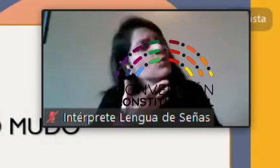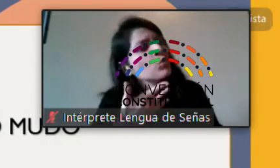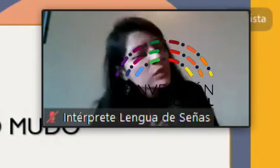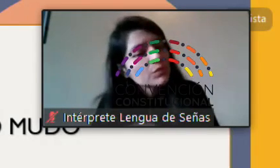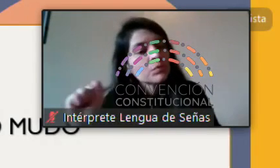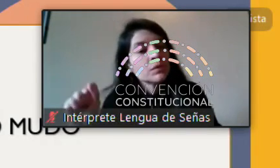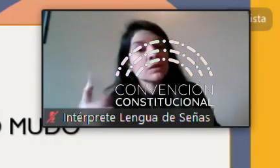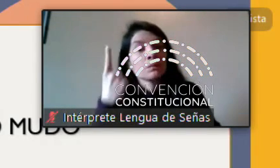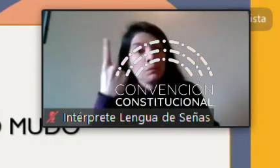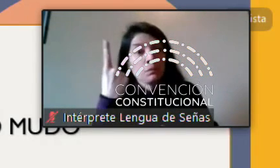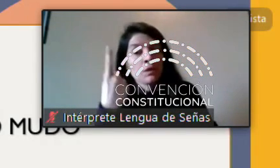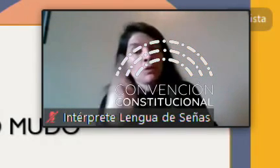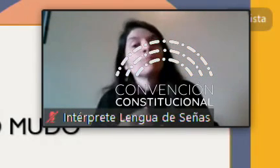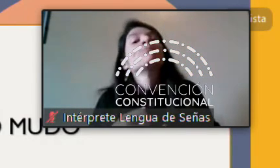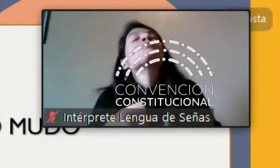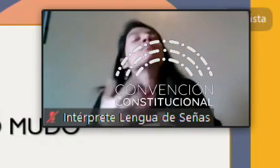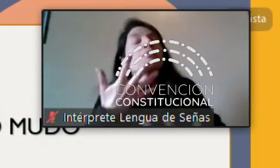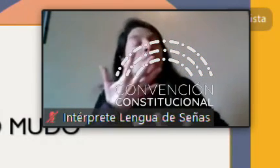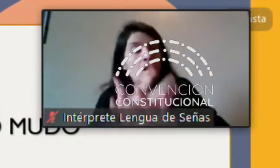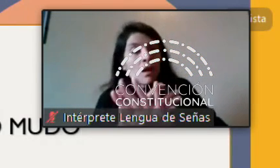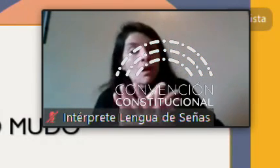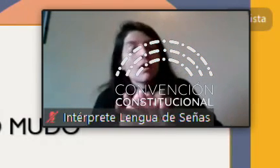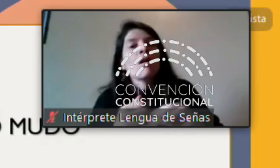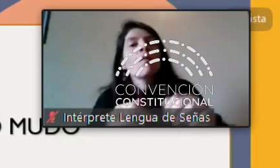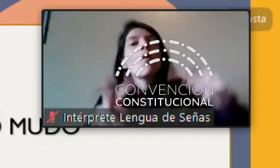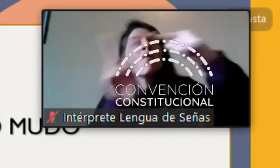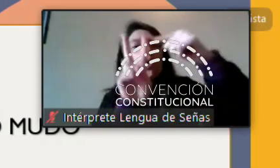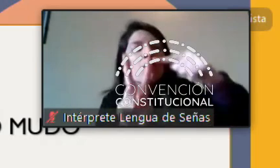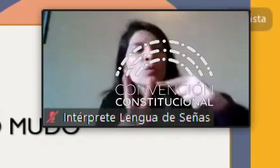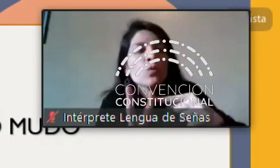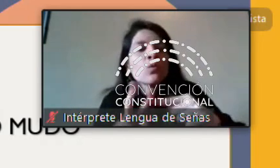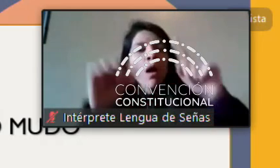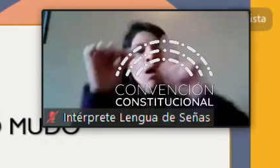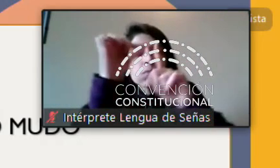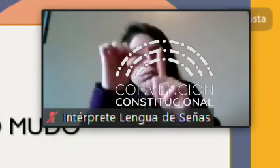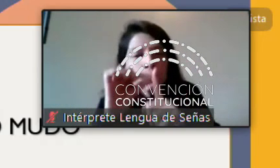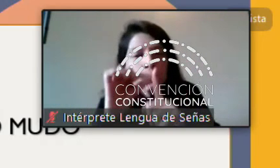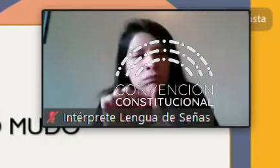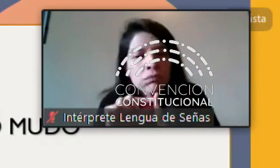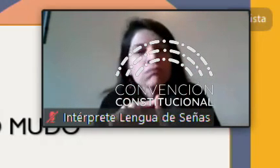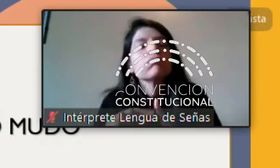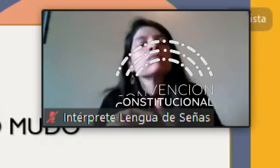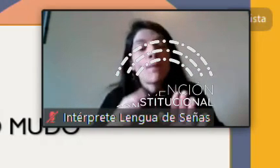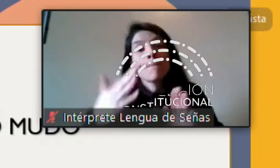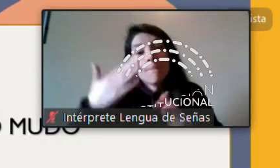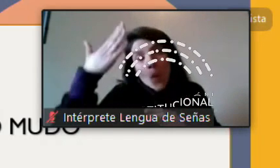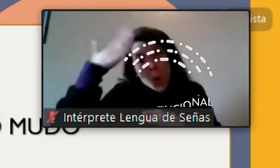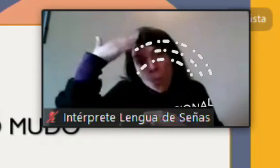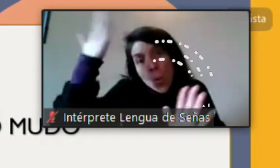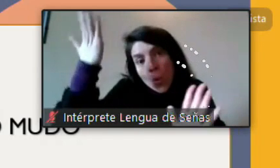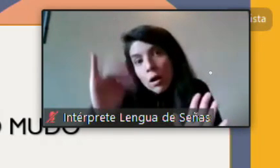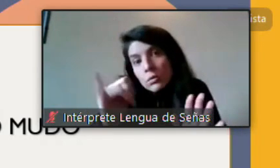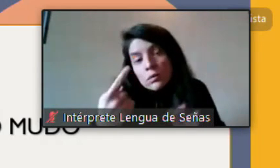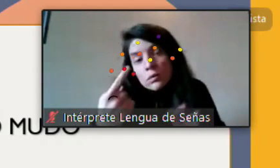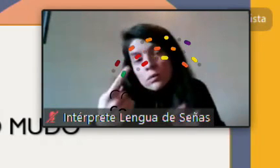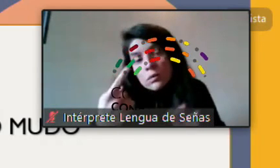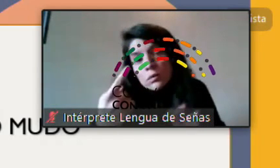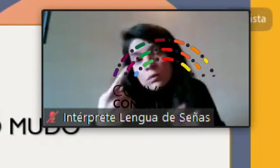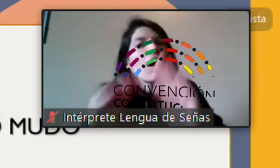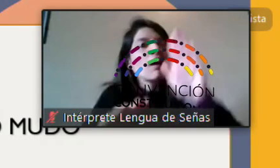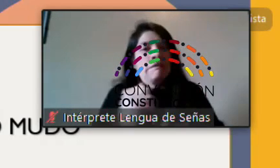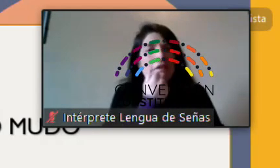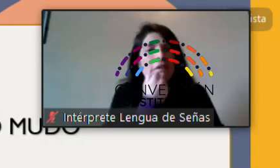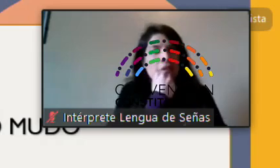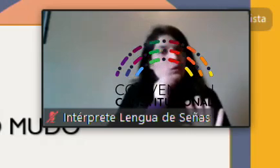que existe un vocabulario, una terminología que si bien es muy popular, muchas veces es incorrecta,